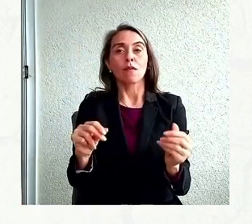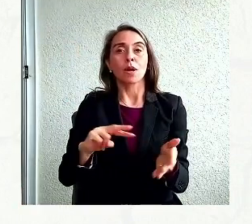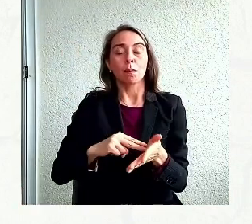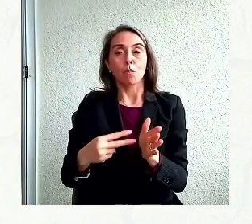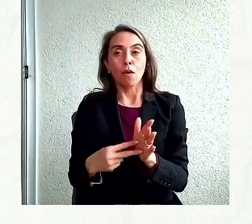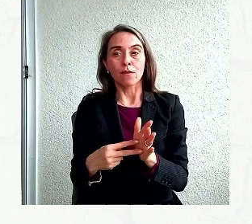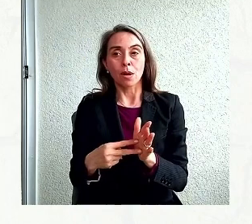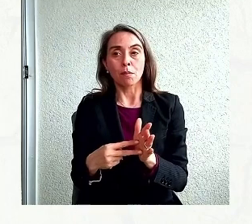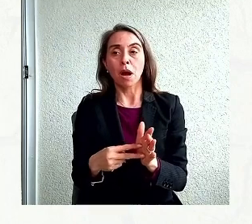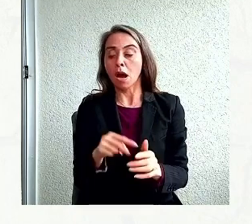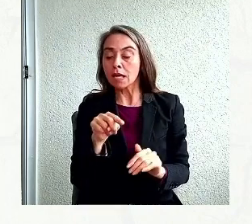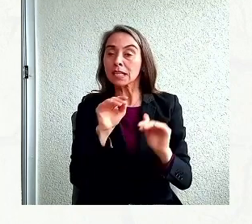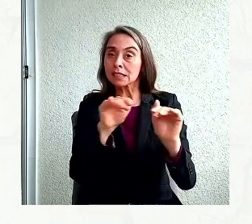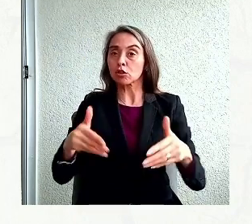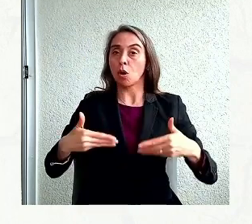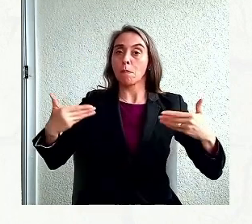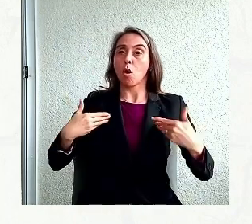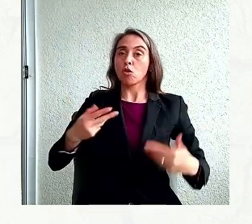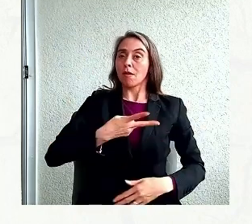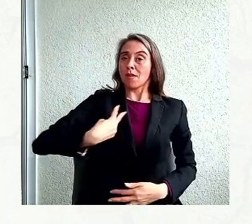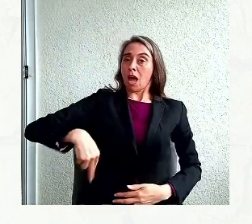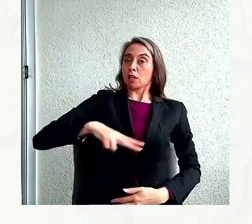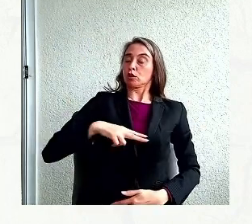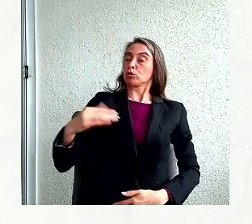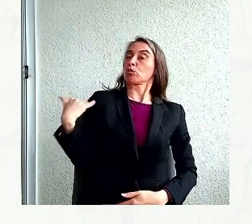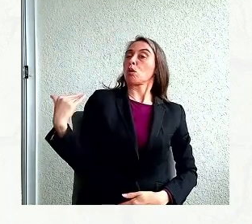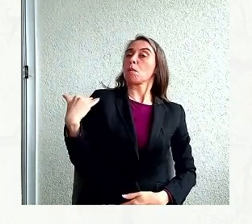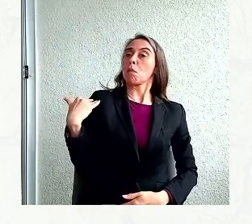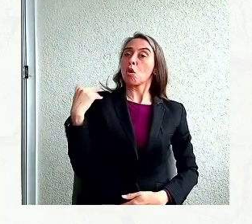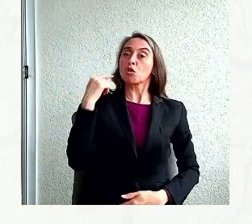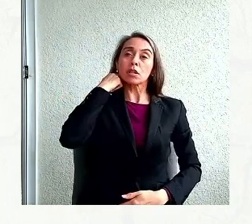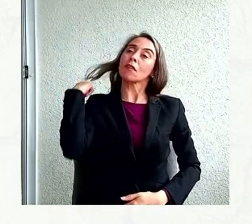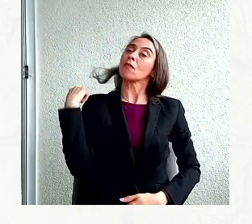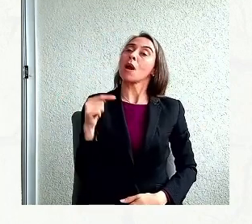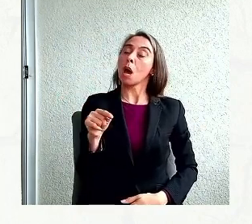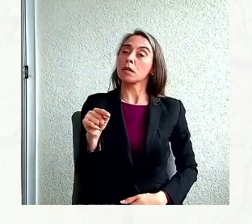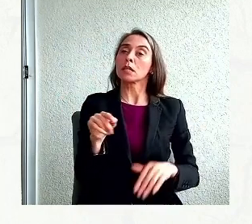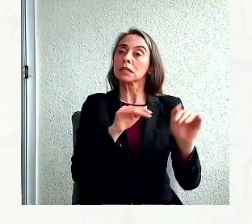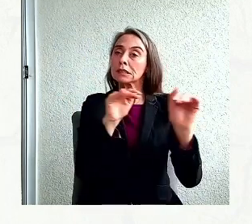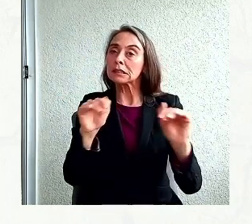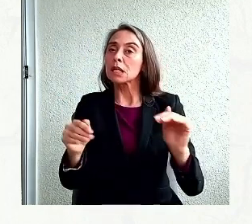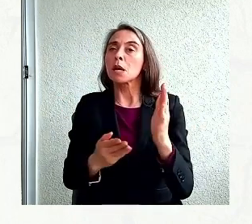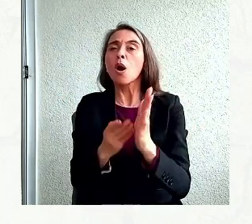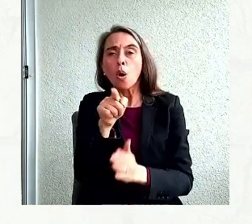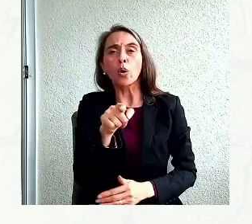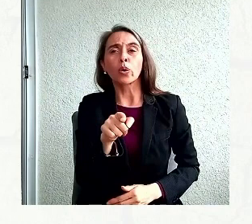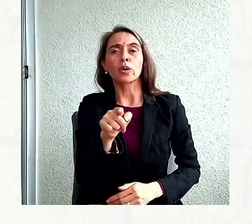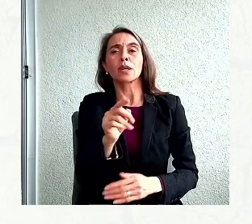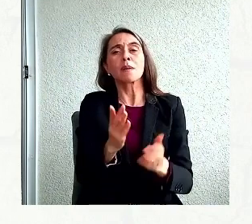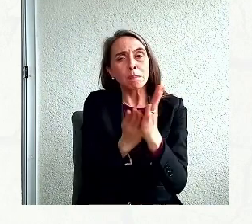motivarnos a nosotros también para iniciar investigaciones en estas áreas.